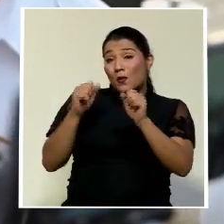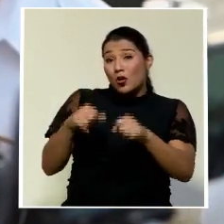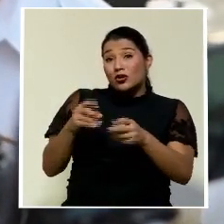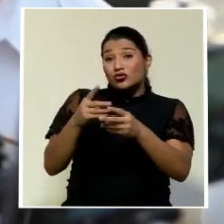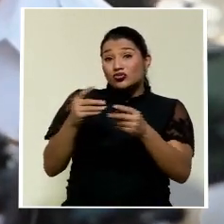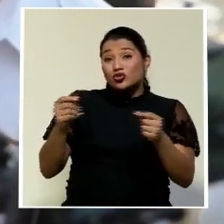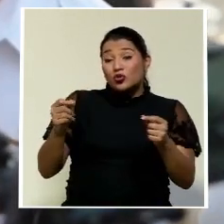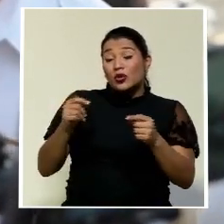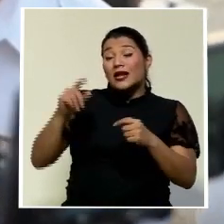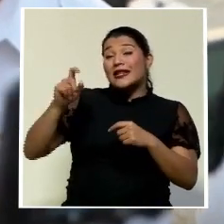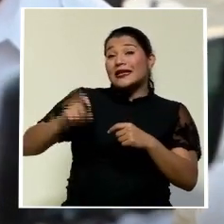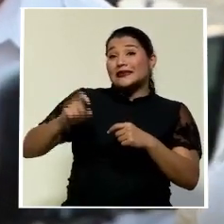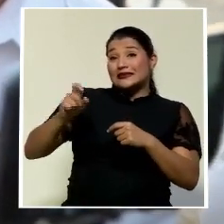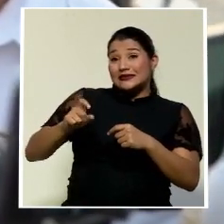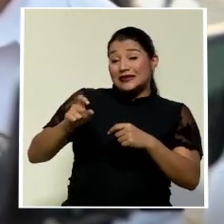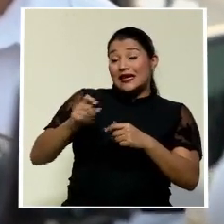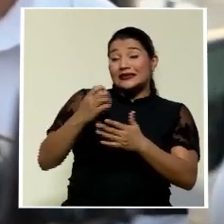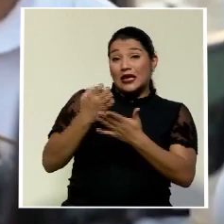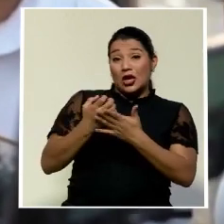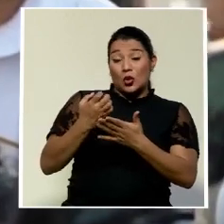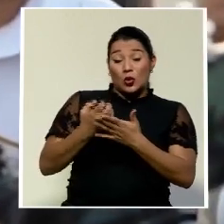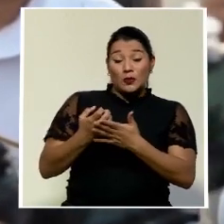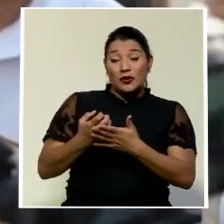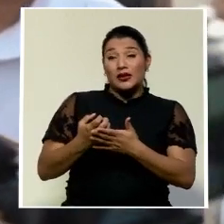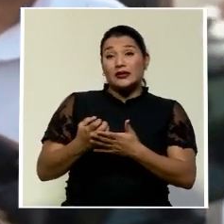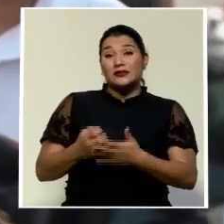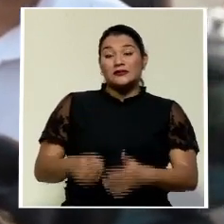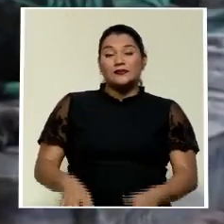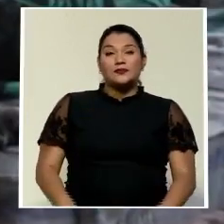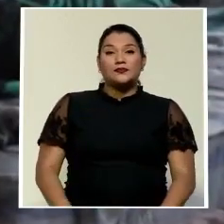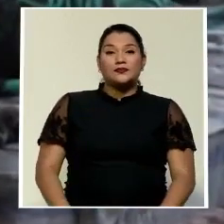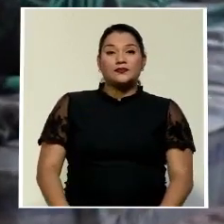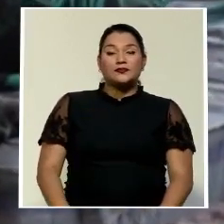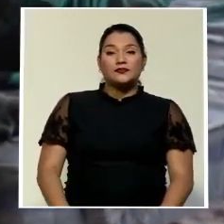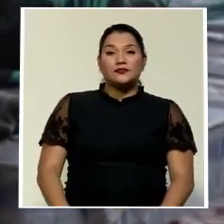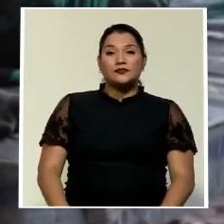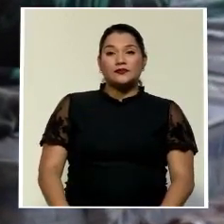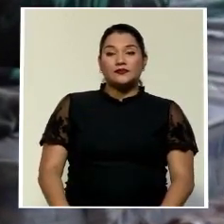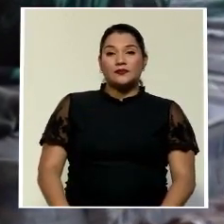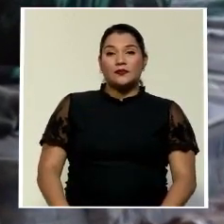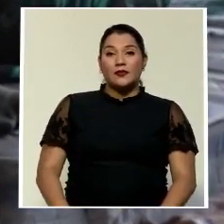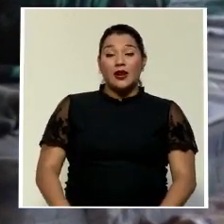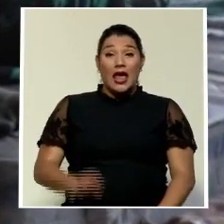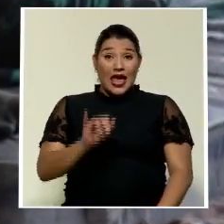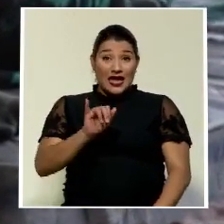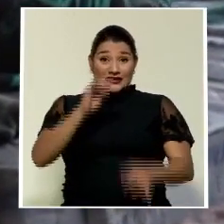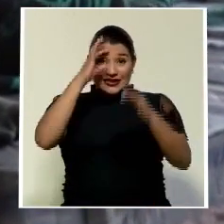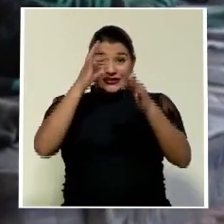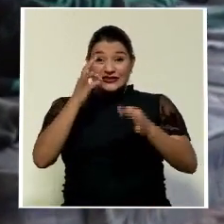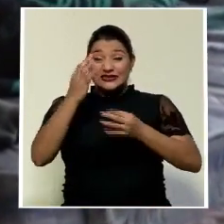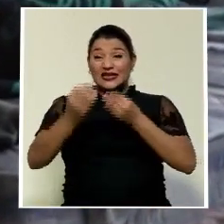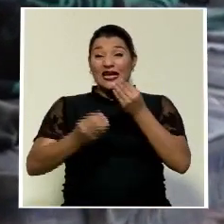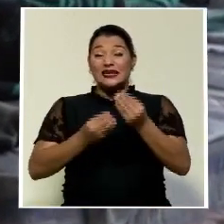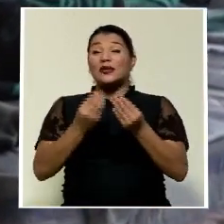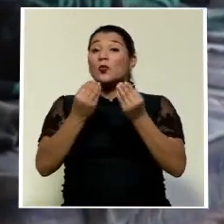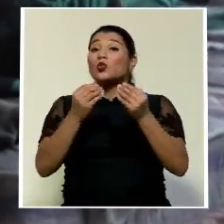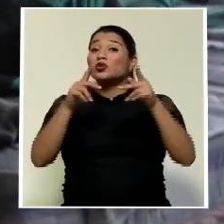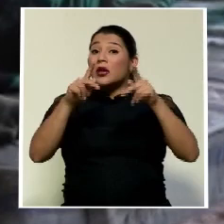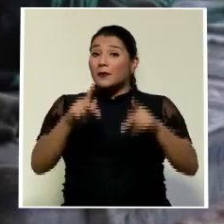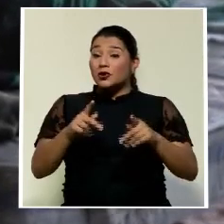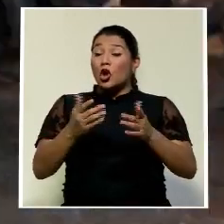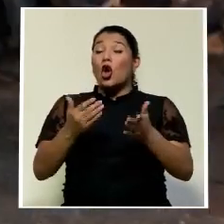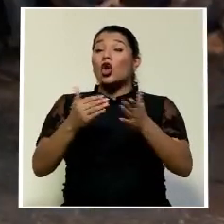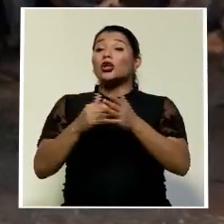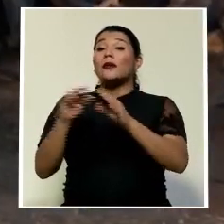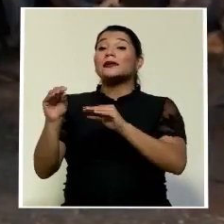las principales causas por las que migran de Haití. Esta medida obliga a muchos a regresar a la ciudad de